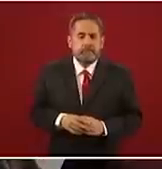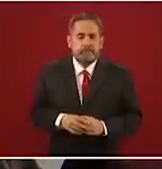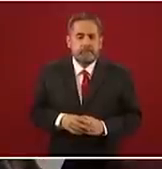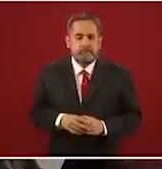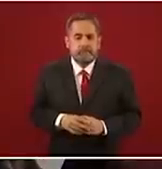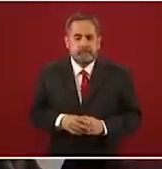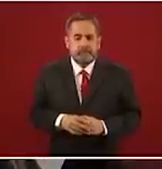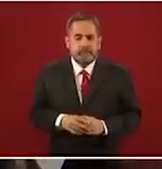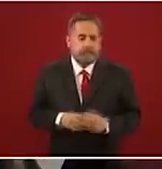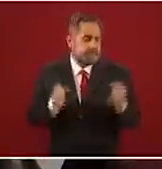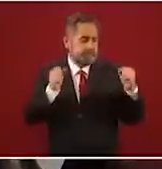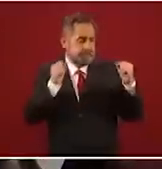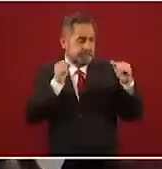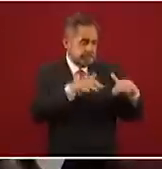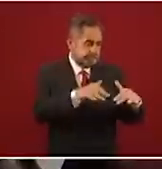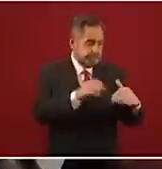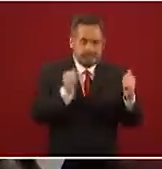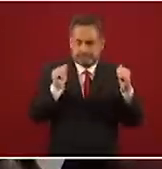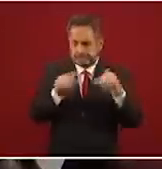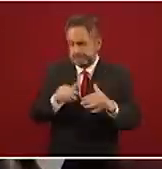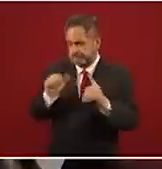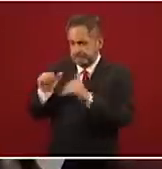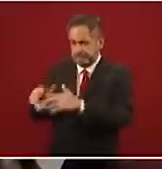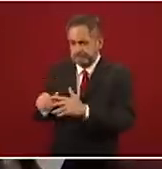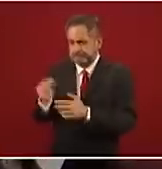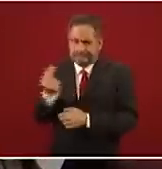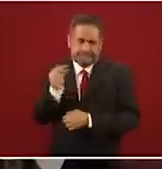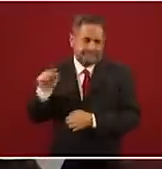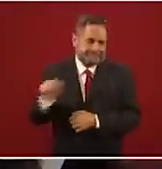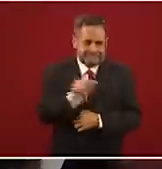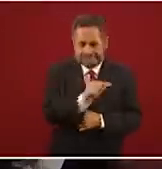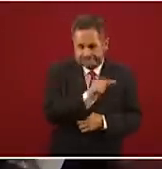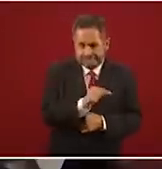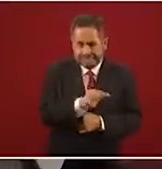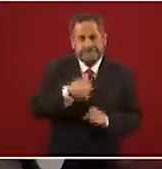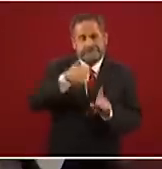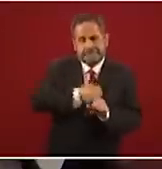por demanda, por necesidad,